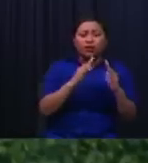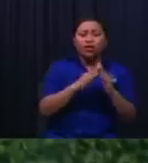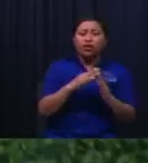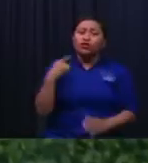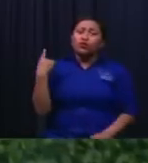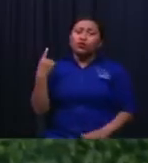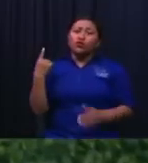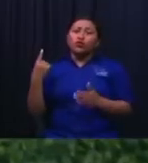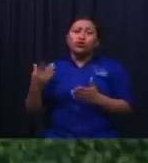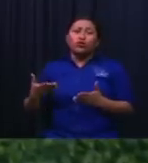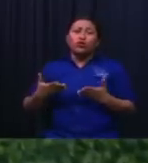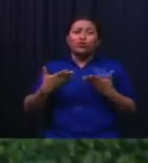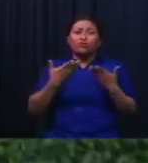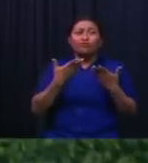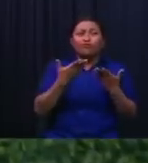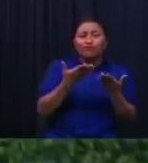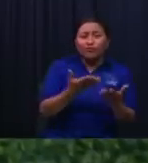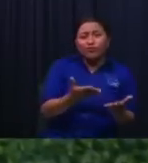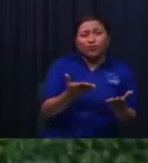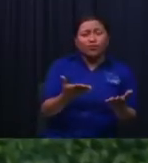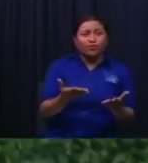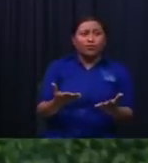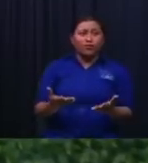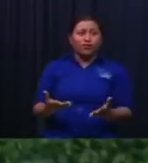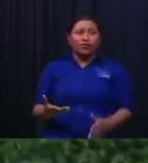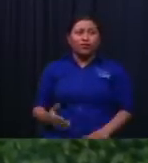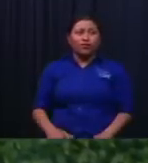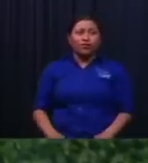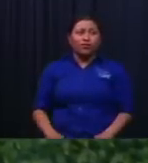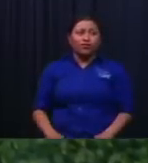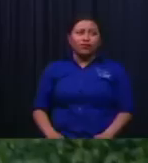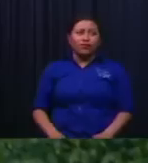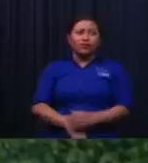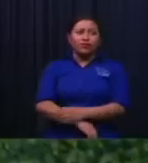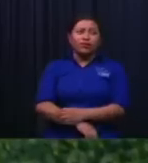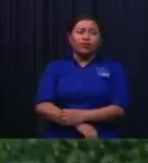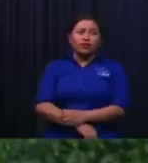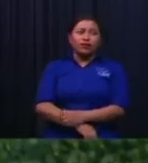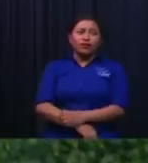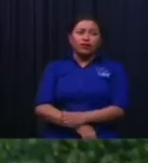proveo. Ay, ¿y la más?